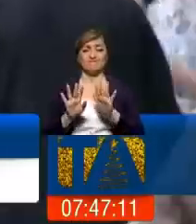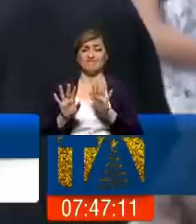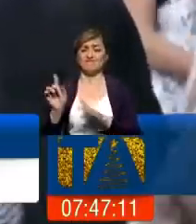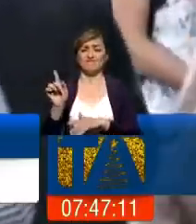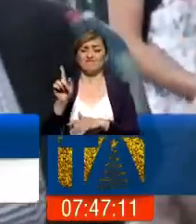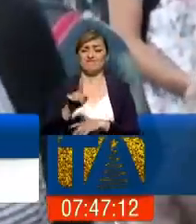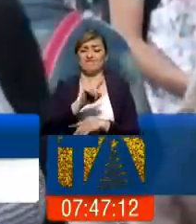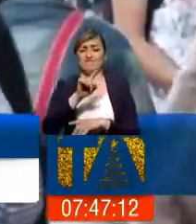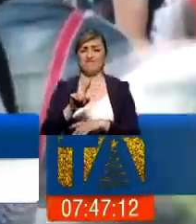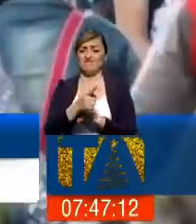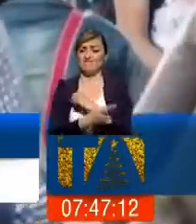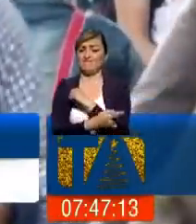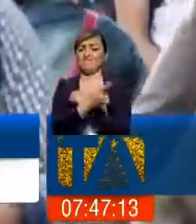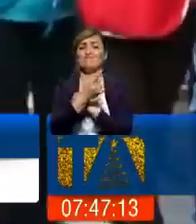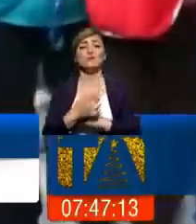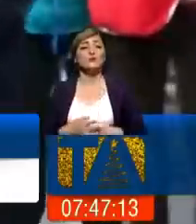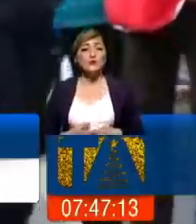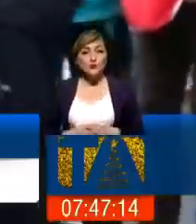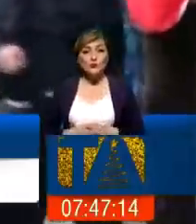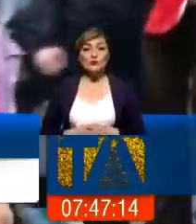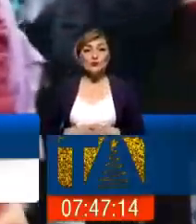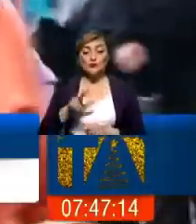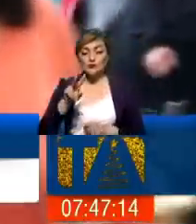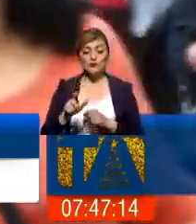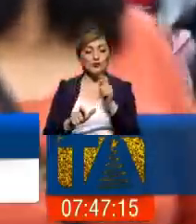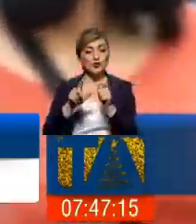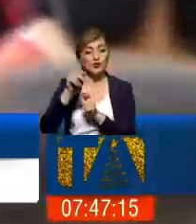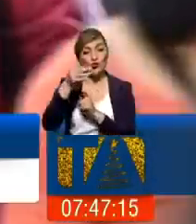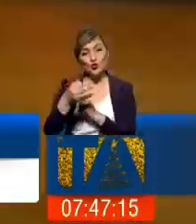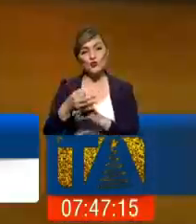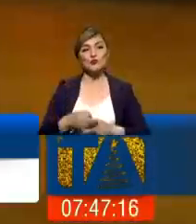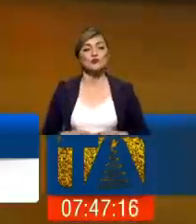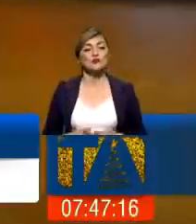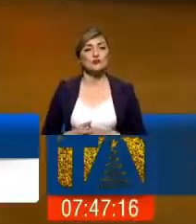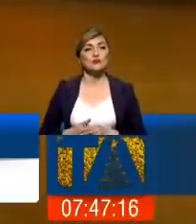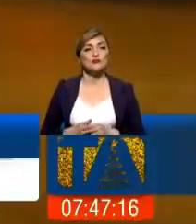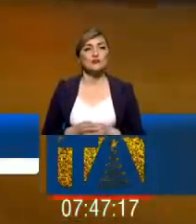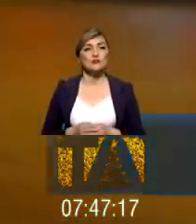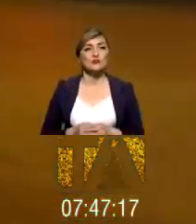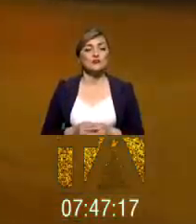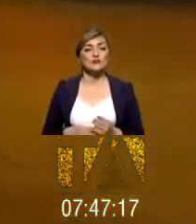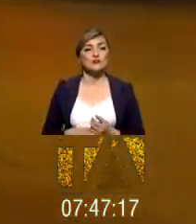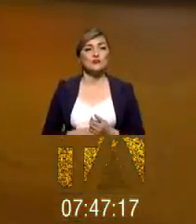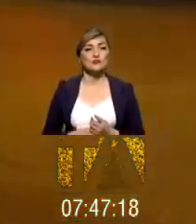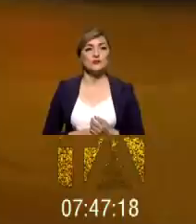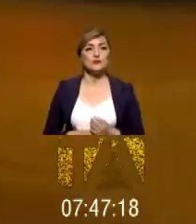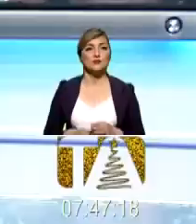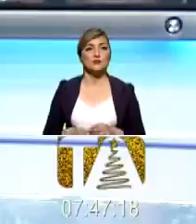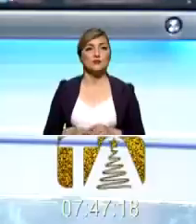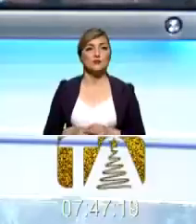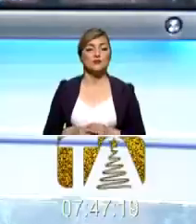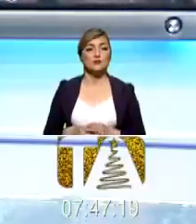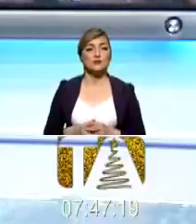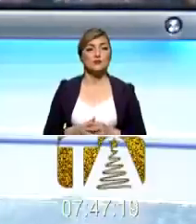personas, aplicando sanciones en lo posterior a quienes no cumplan las disposiciones. En Tulcán, Jairo Jacome Ortega, 24